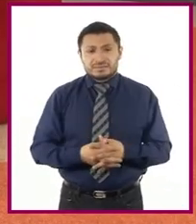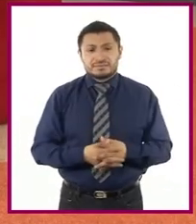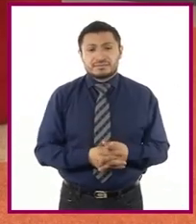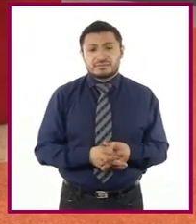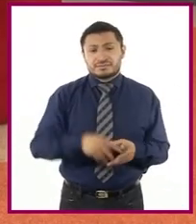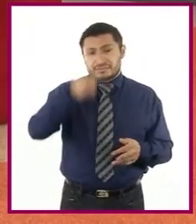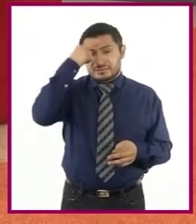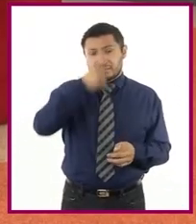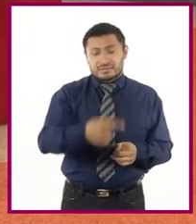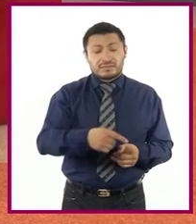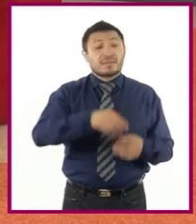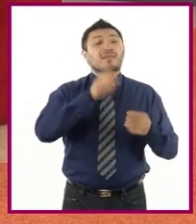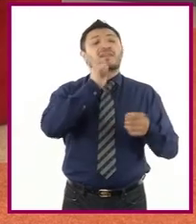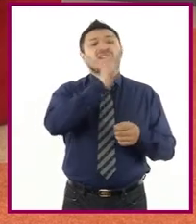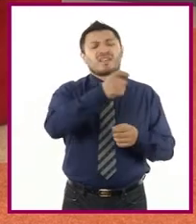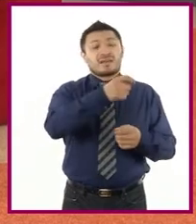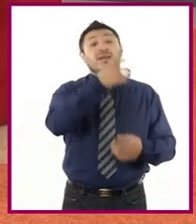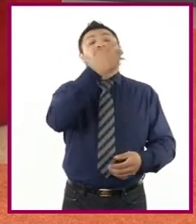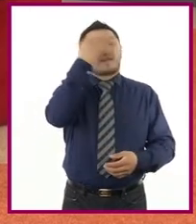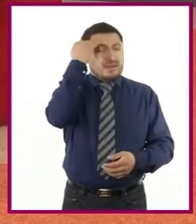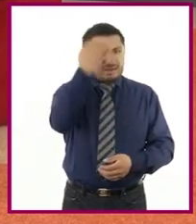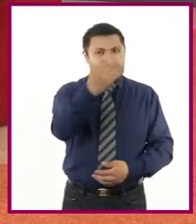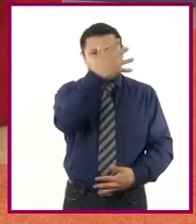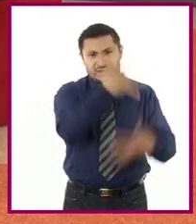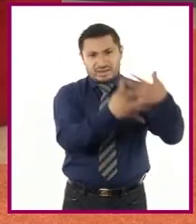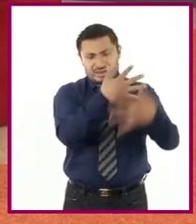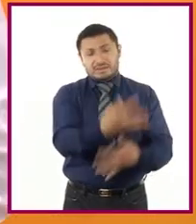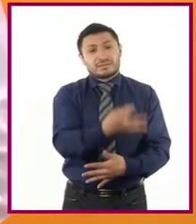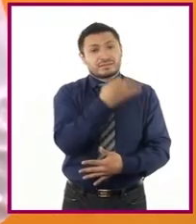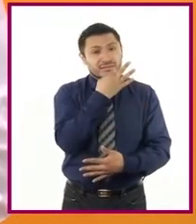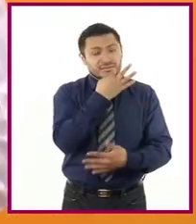para representar el tiempo que lleva esa operación.